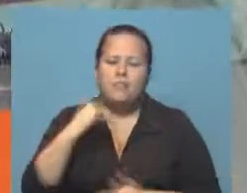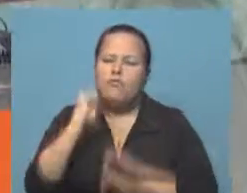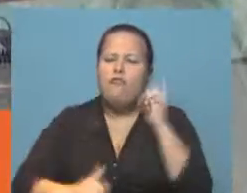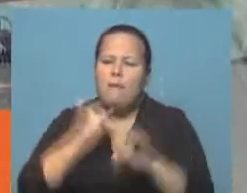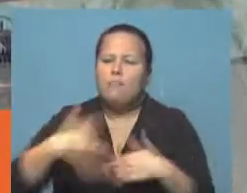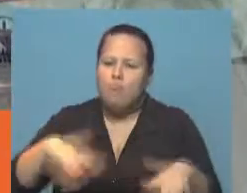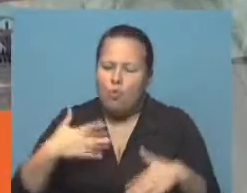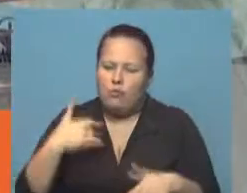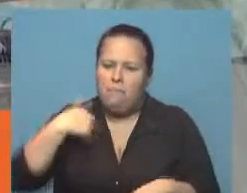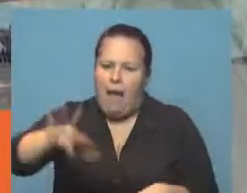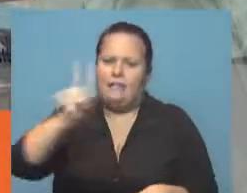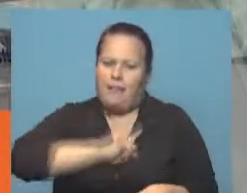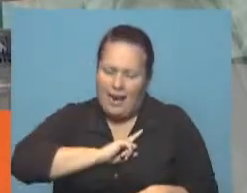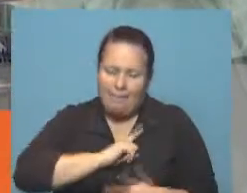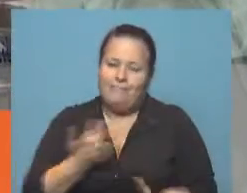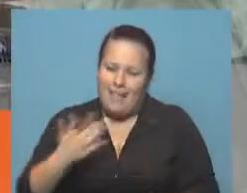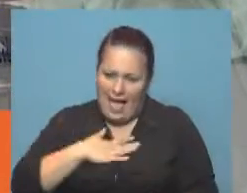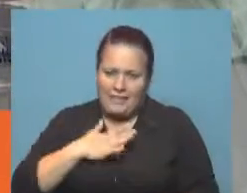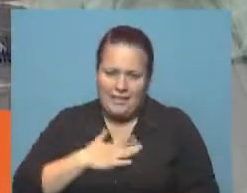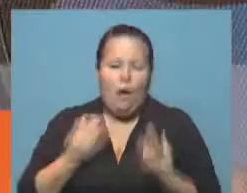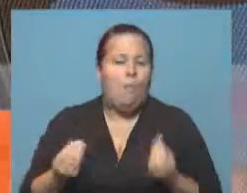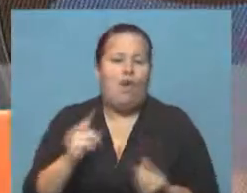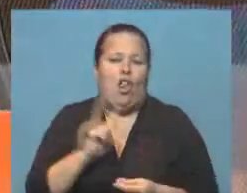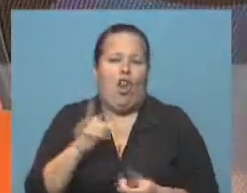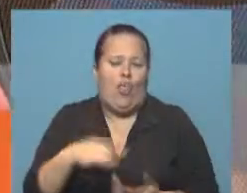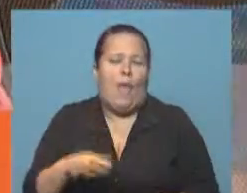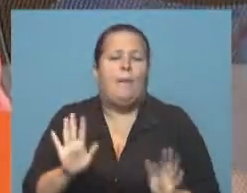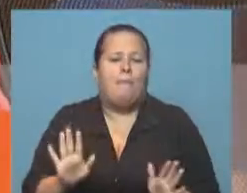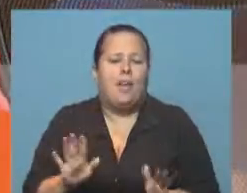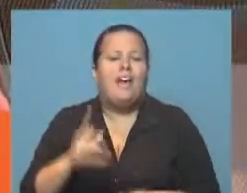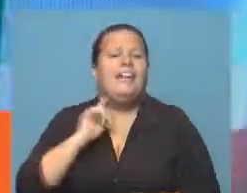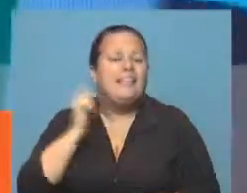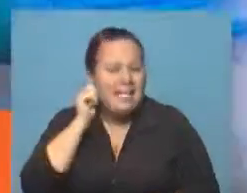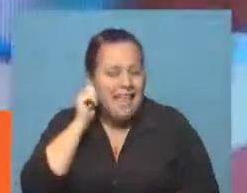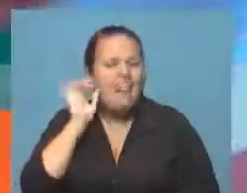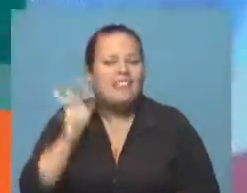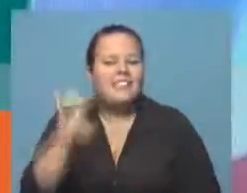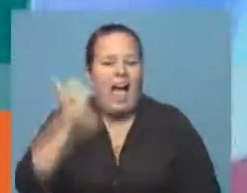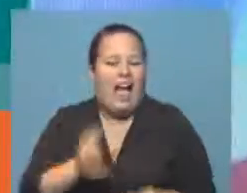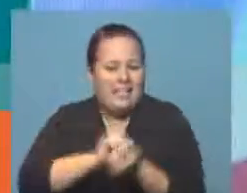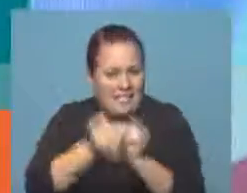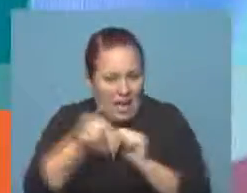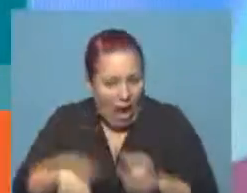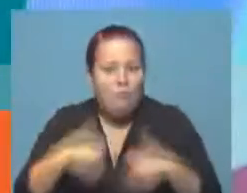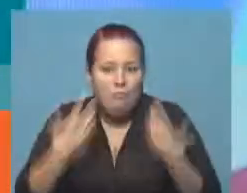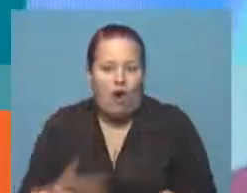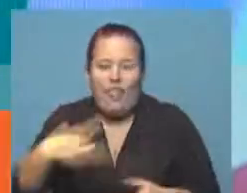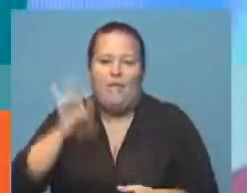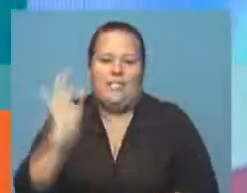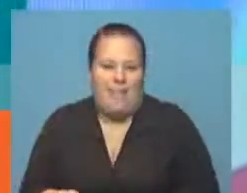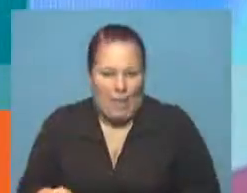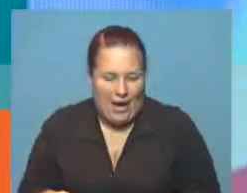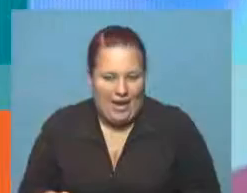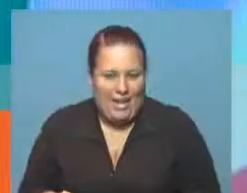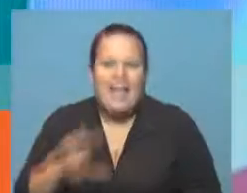información que a veces lo supera uno, lamentablemente, porque no debería, pero porque a los 13 años ya están teniendo relaciones sexuales, por eso tienen que saber esto.